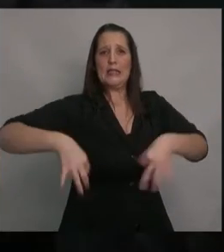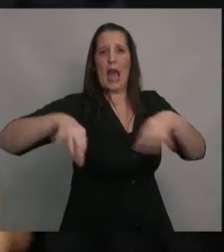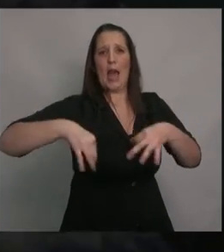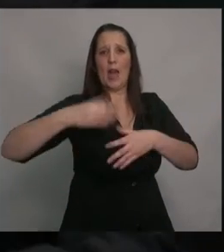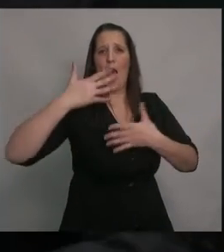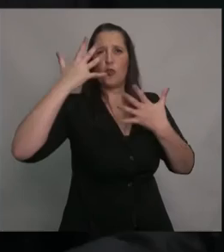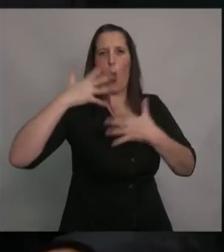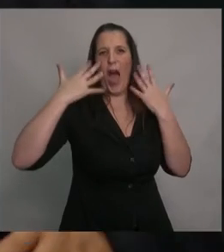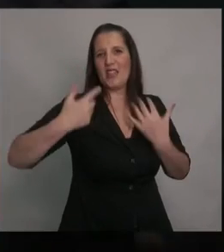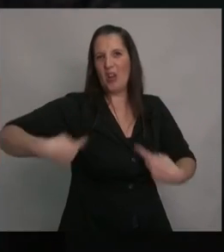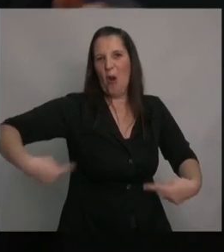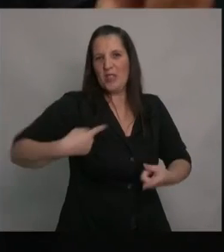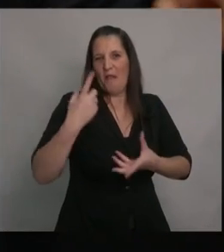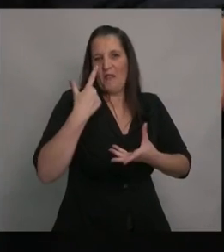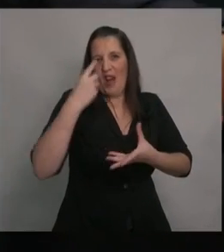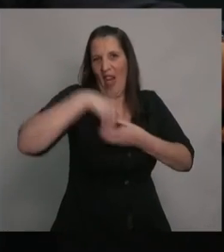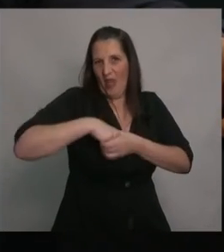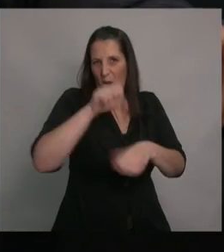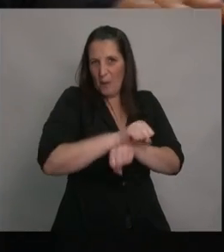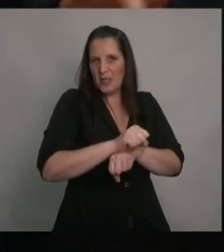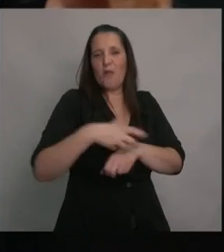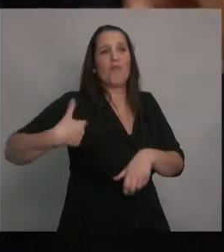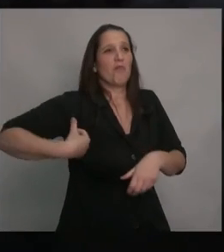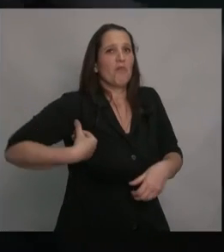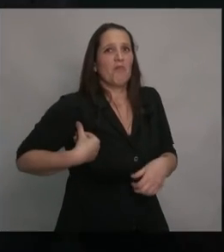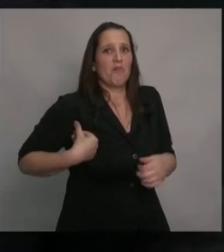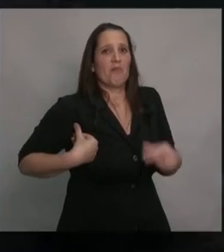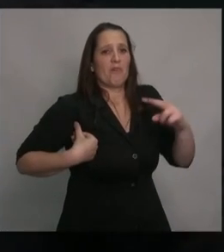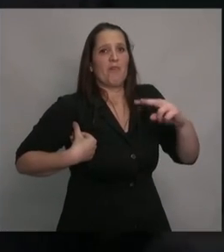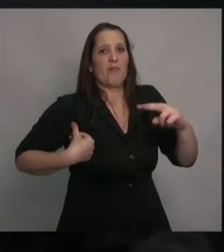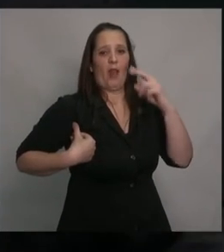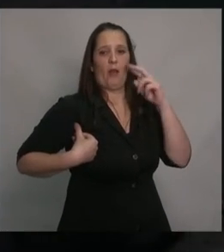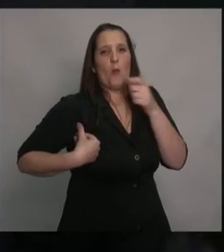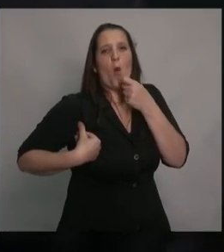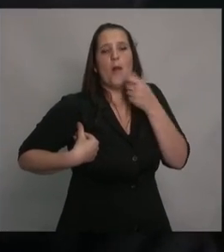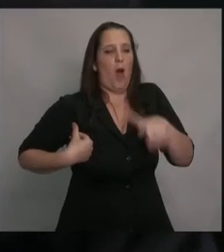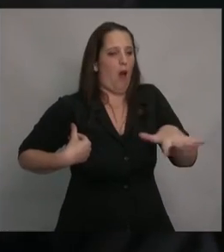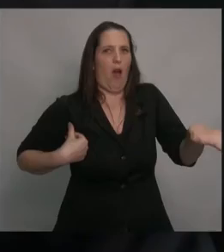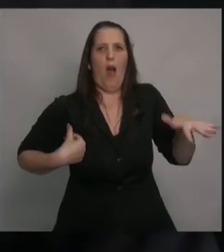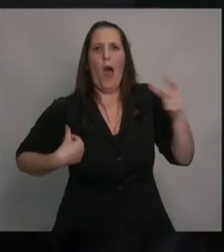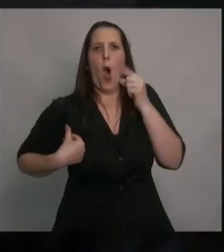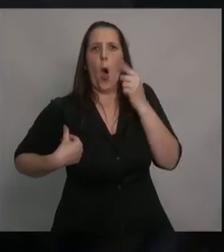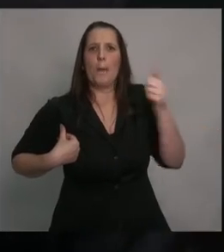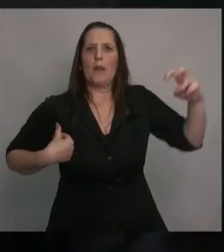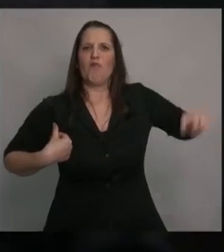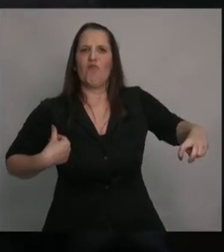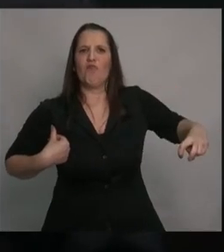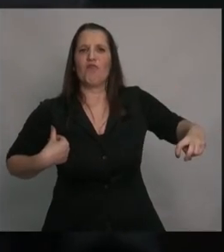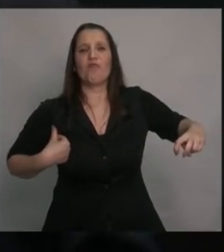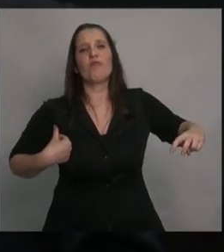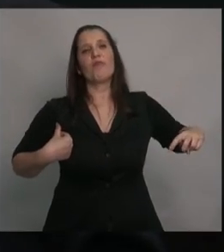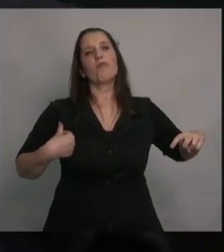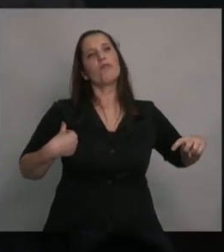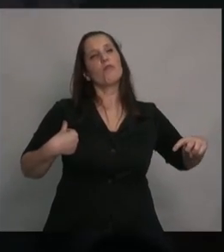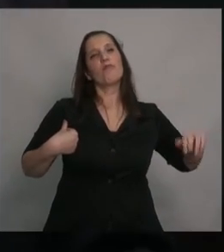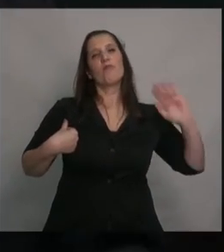dan para vivir dentro de la prisión. Apenas yo cruzo esa puerta, imagínense que por aquí, por esta zona, hay un hombre sentado así, reclinado en la silla para